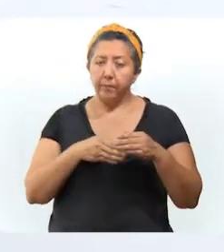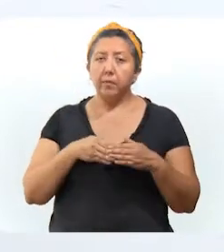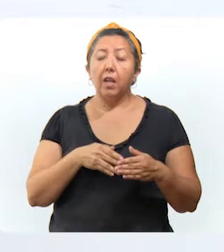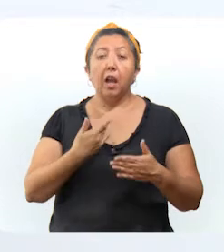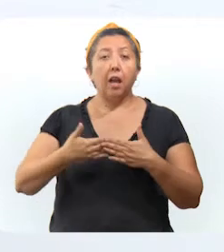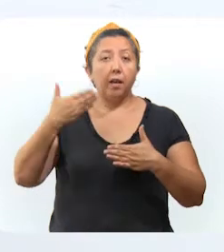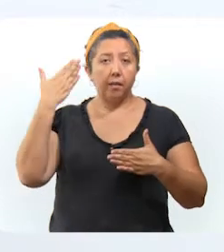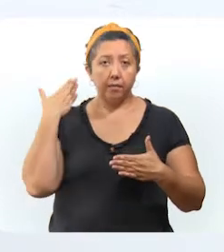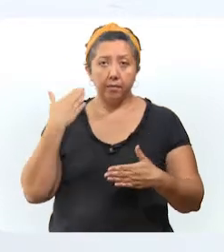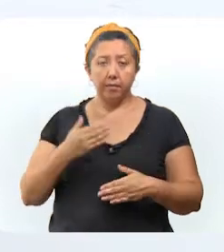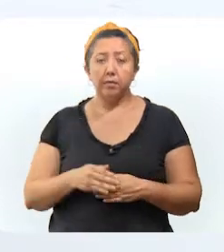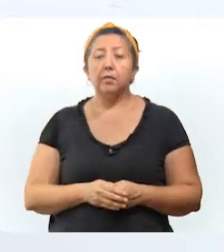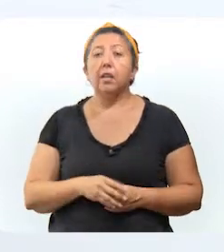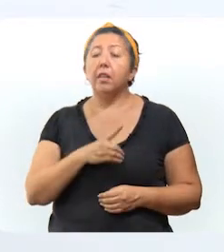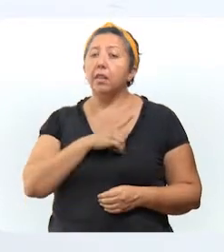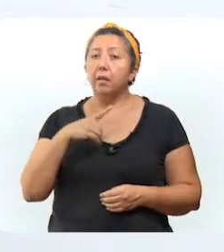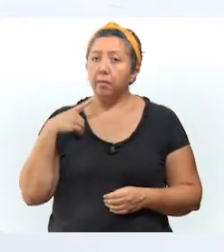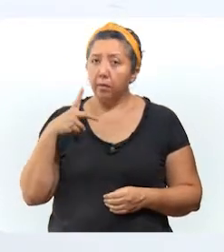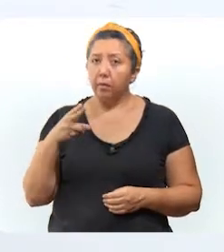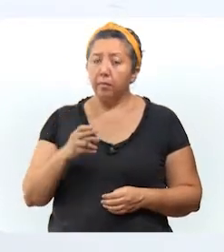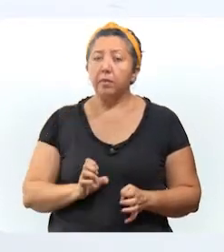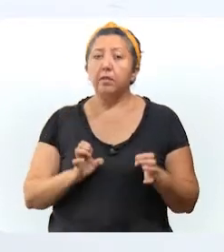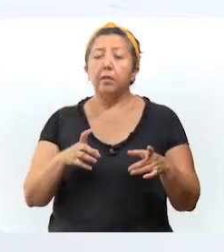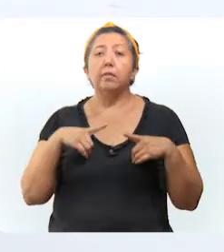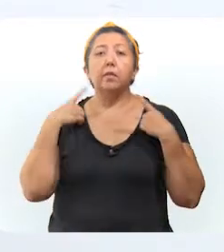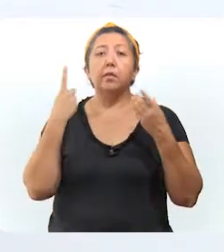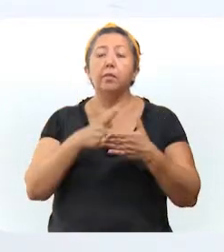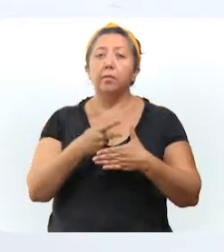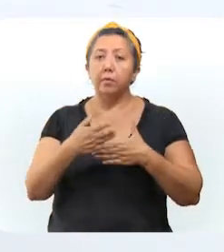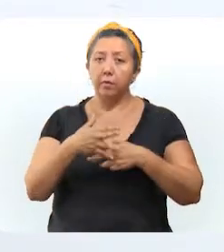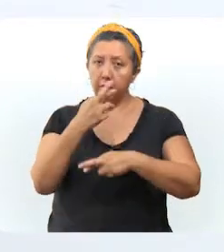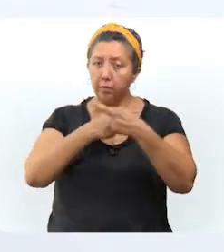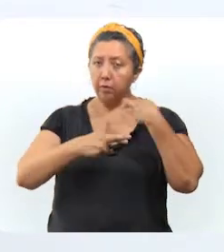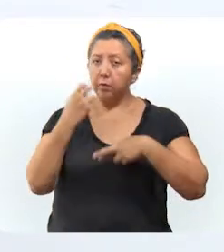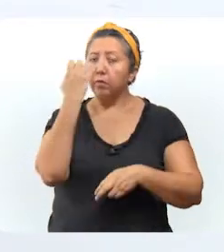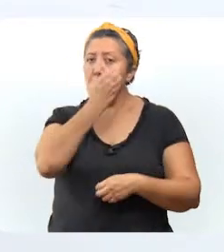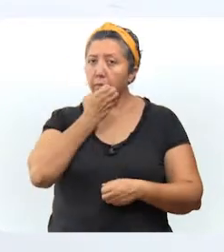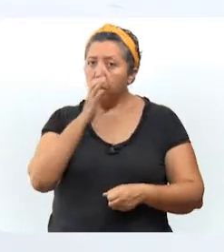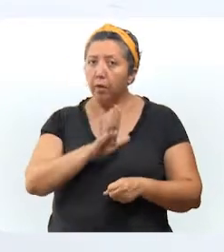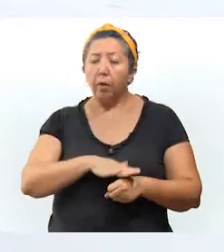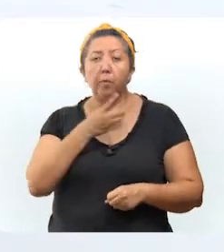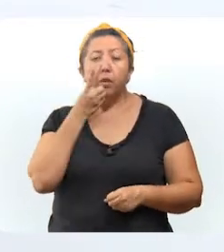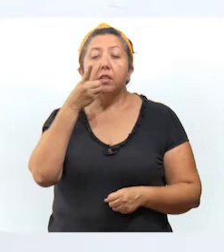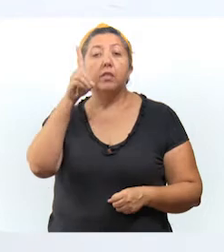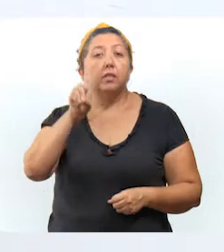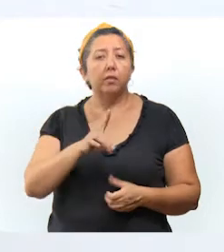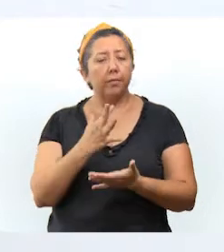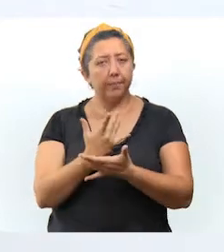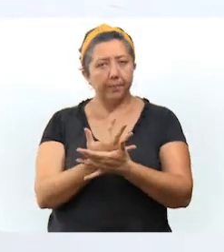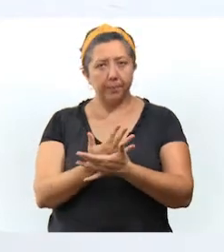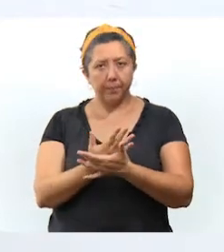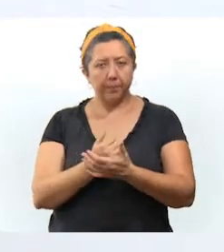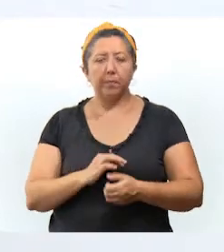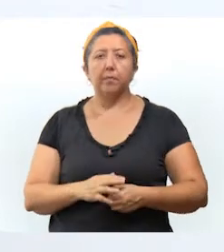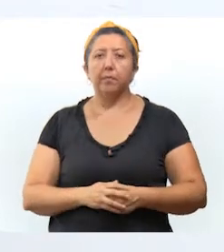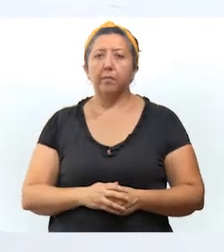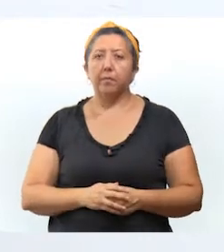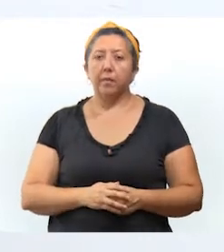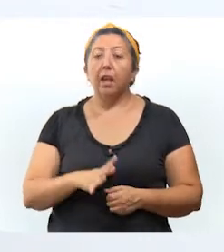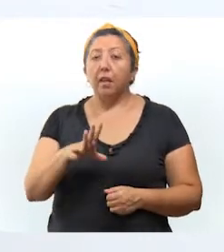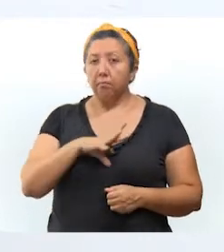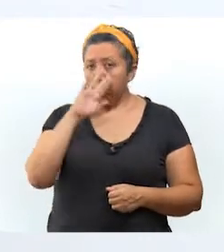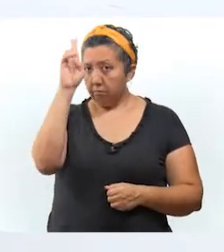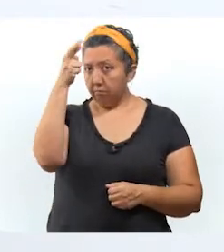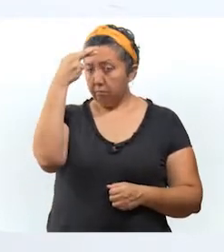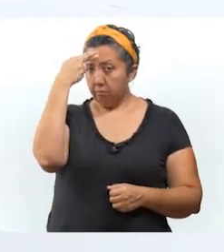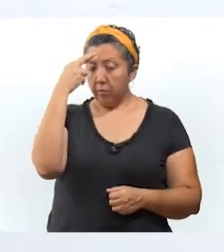restricción antes debido a que también se estaba dando el proceso de regreso a clases, por lo que se decidió esperar. Hay que